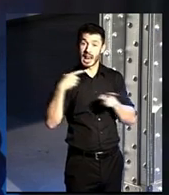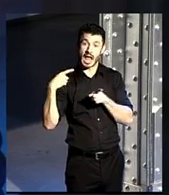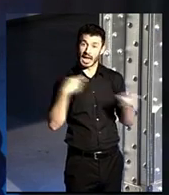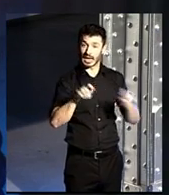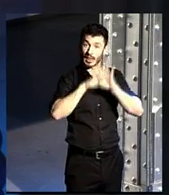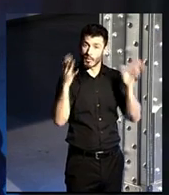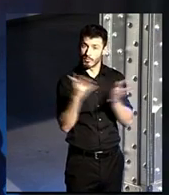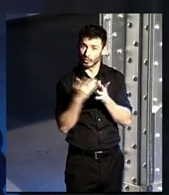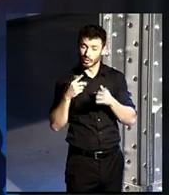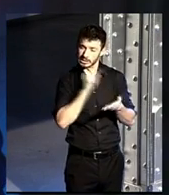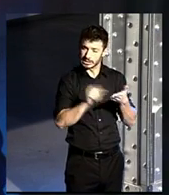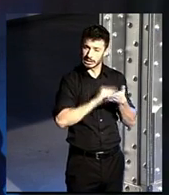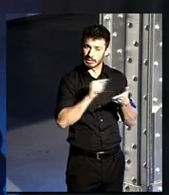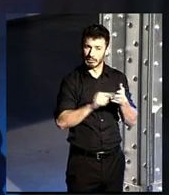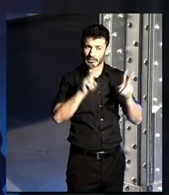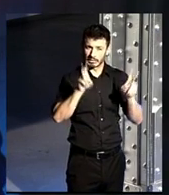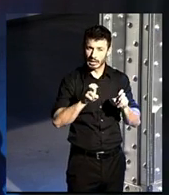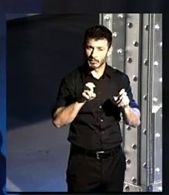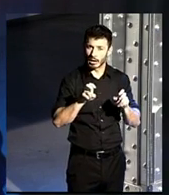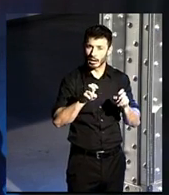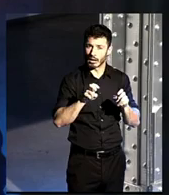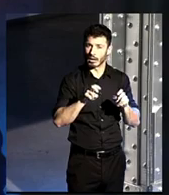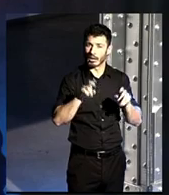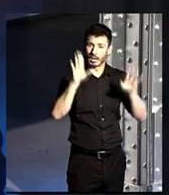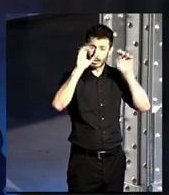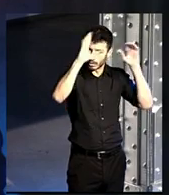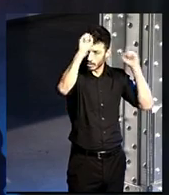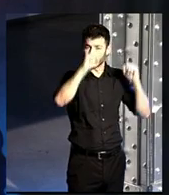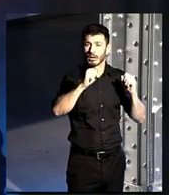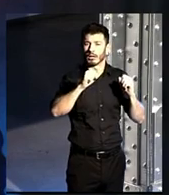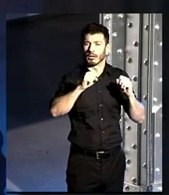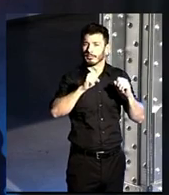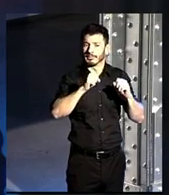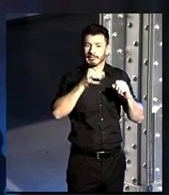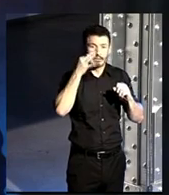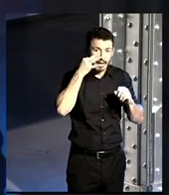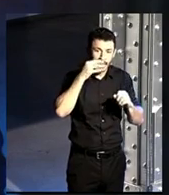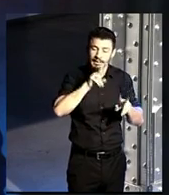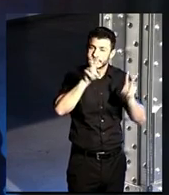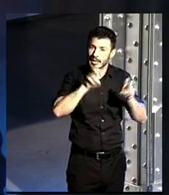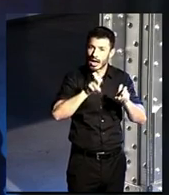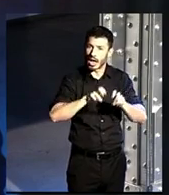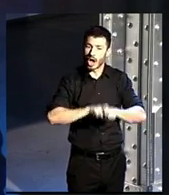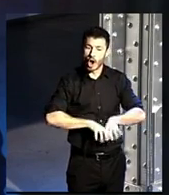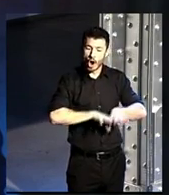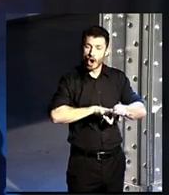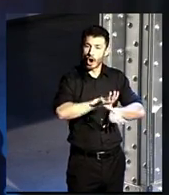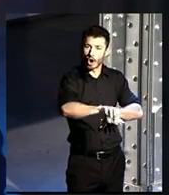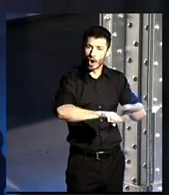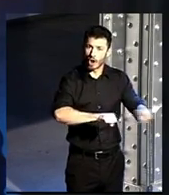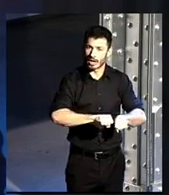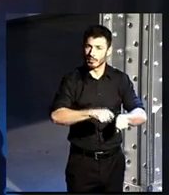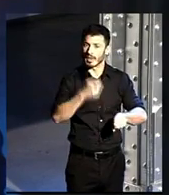no está hablando de alienígenas, ni está hablando del colonialismo en esos momentos de Inglaterra, y hace